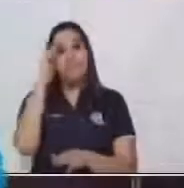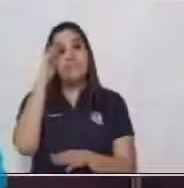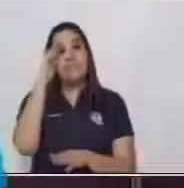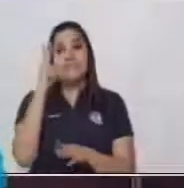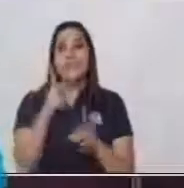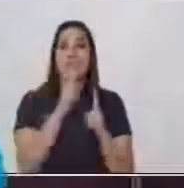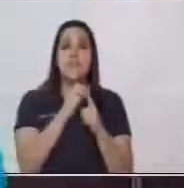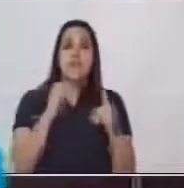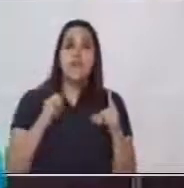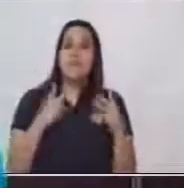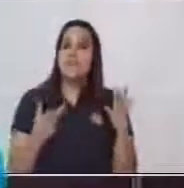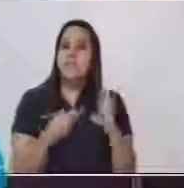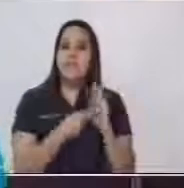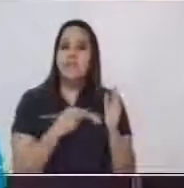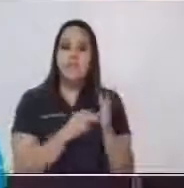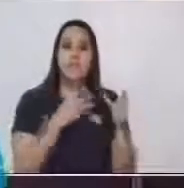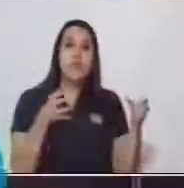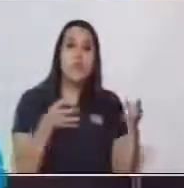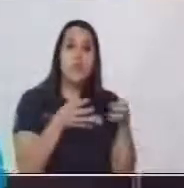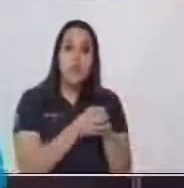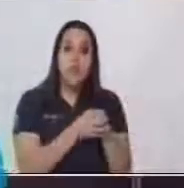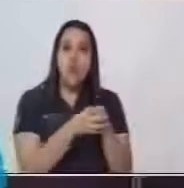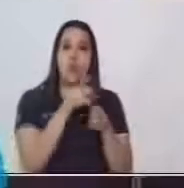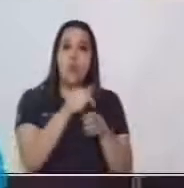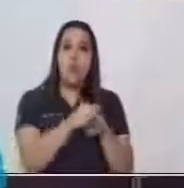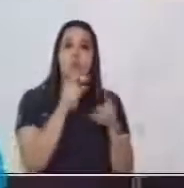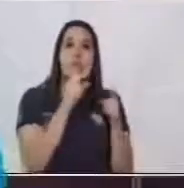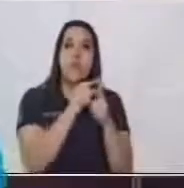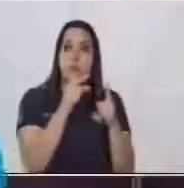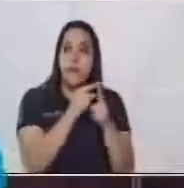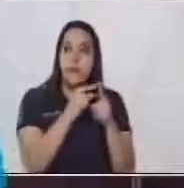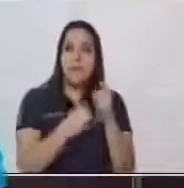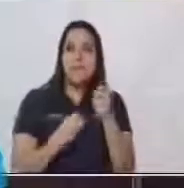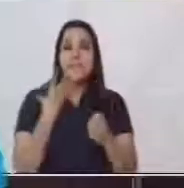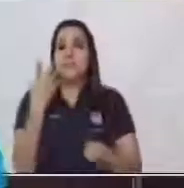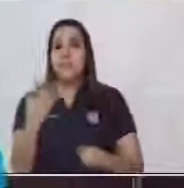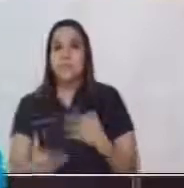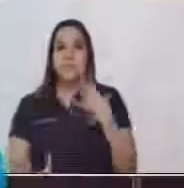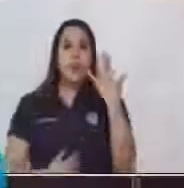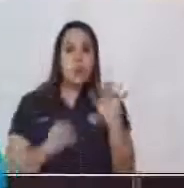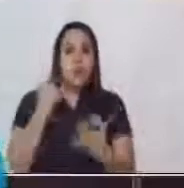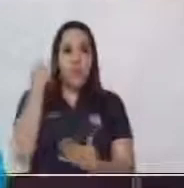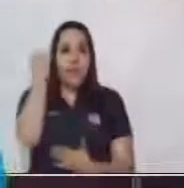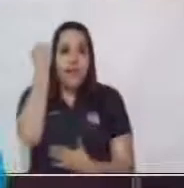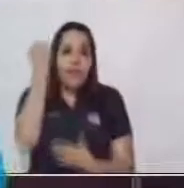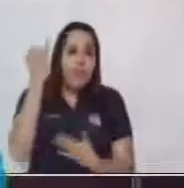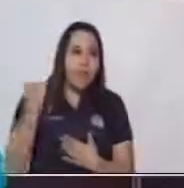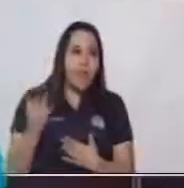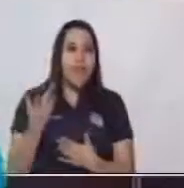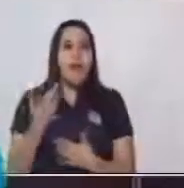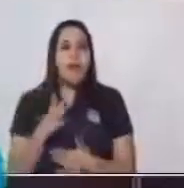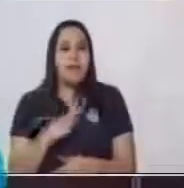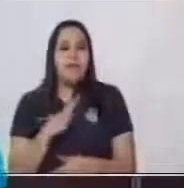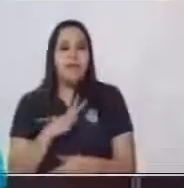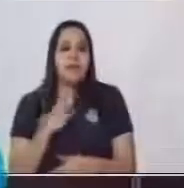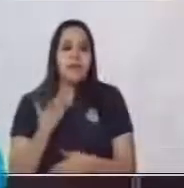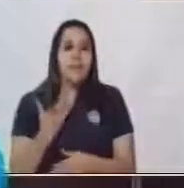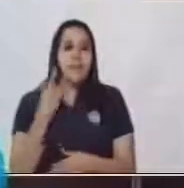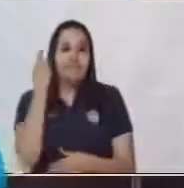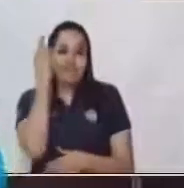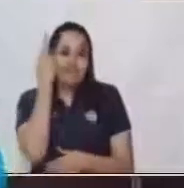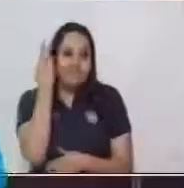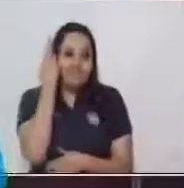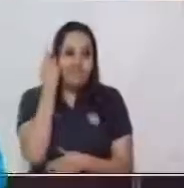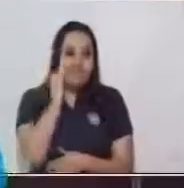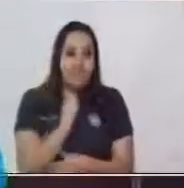ese conjunto de palabras que expresan una idea o con sentido completo, ¿sí? Y que